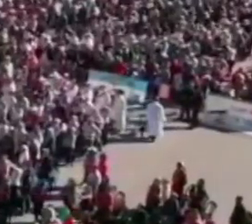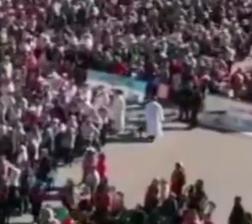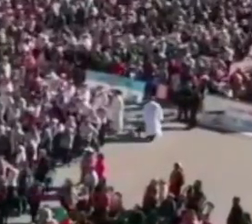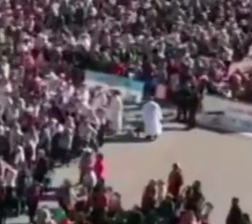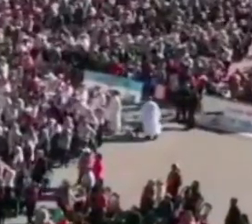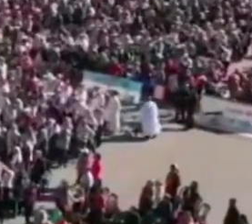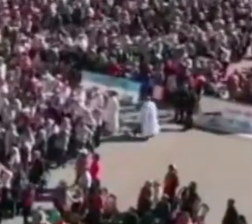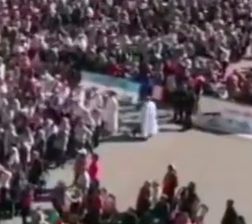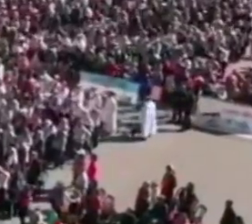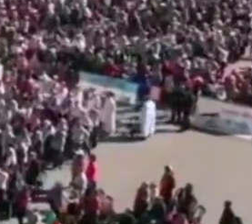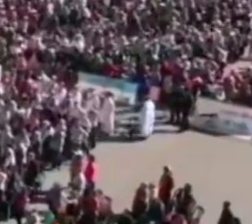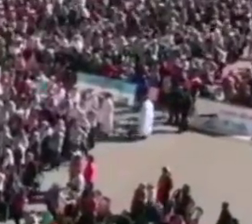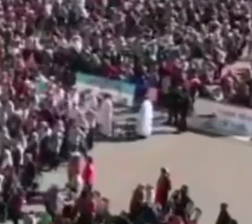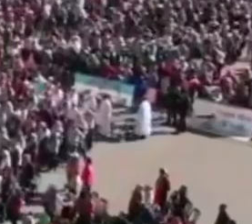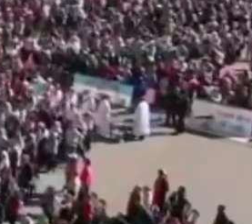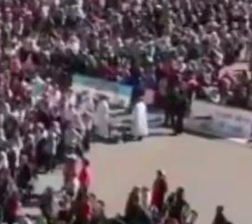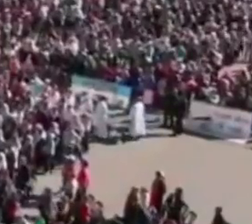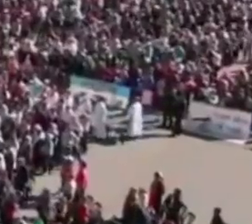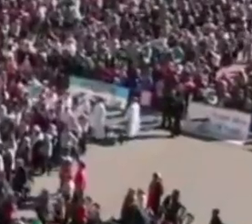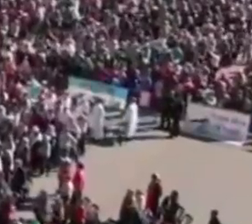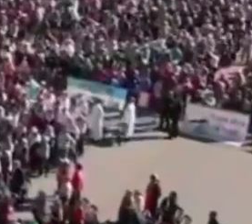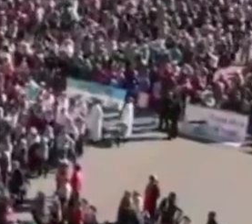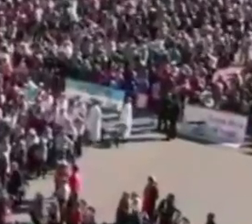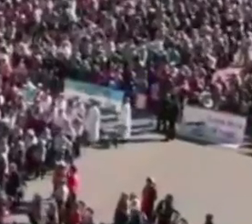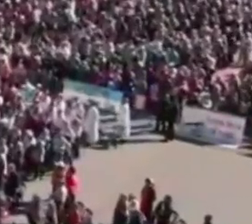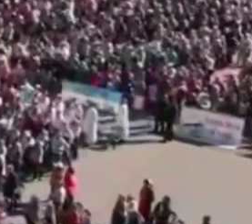a enseñarles diciendo: